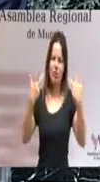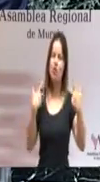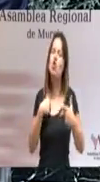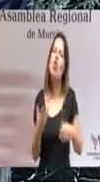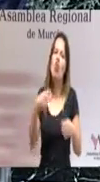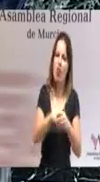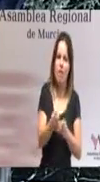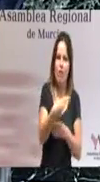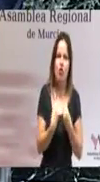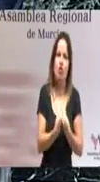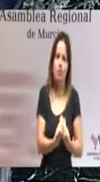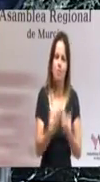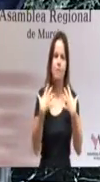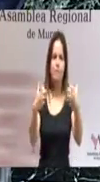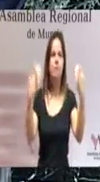vuestros.